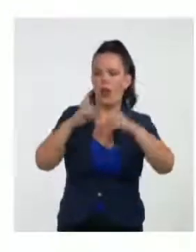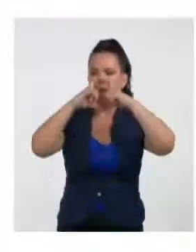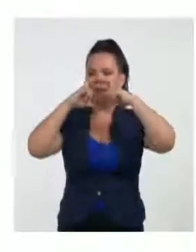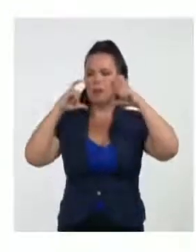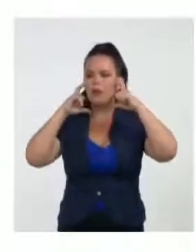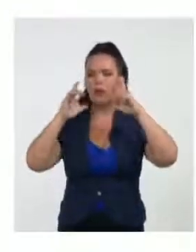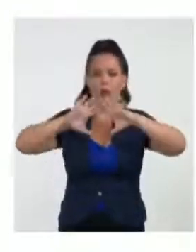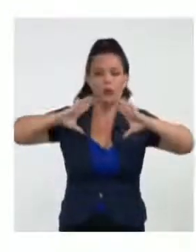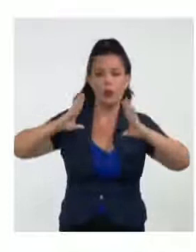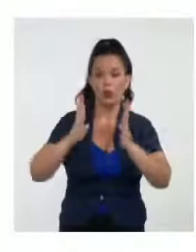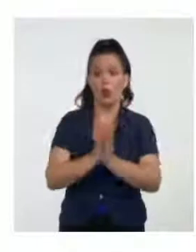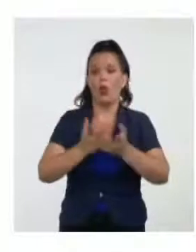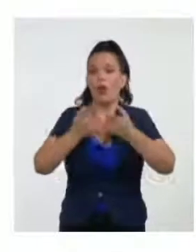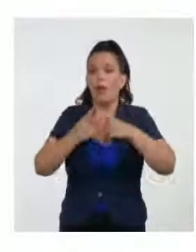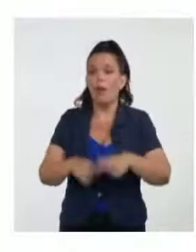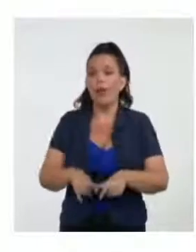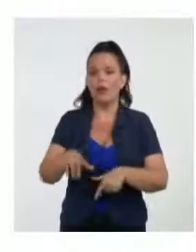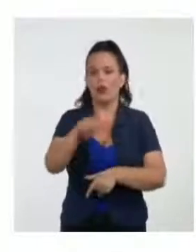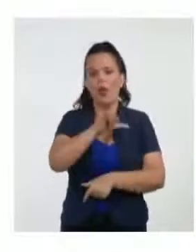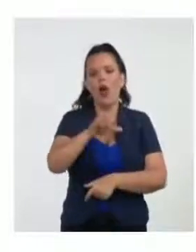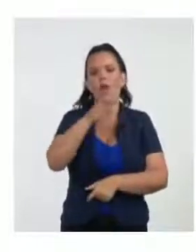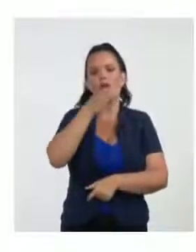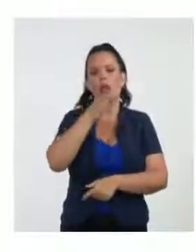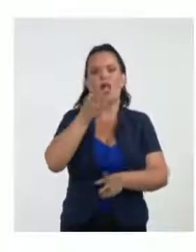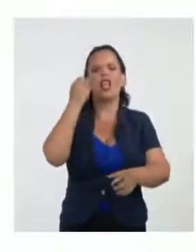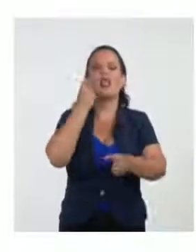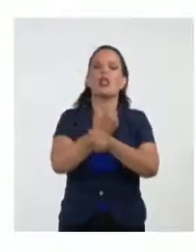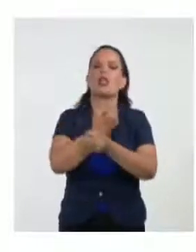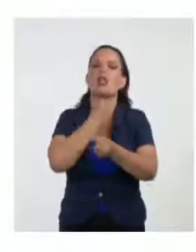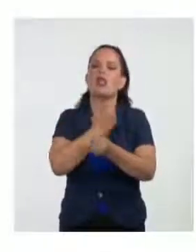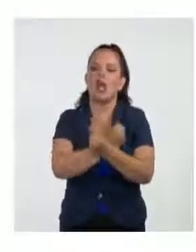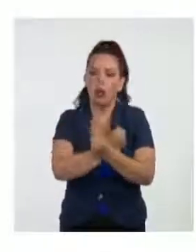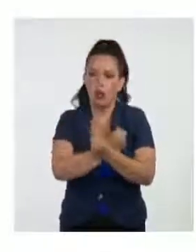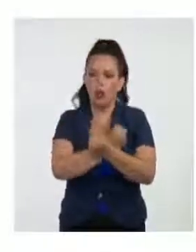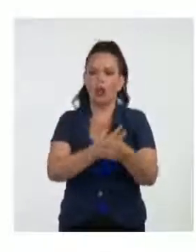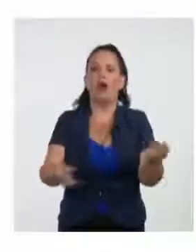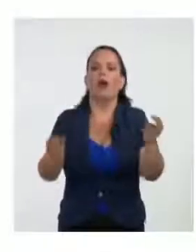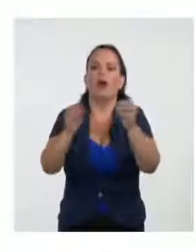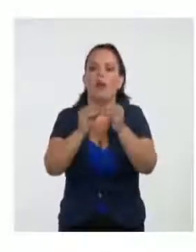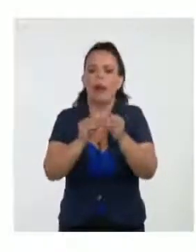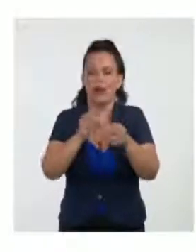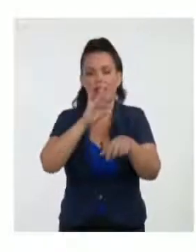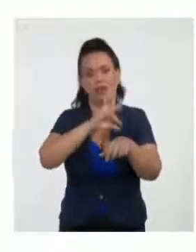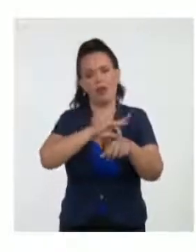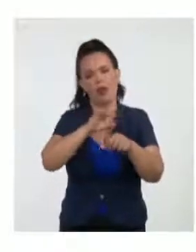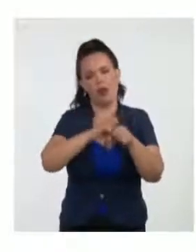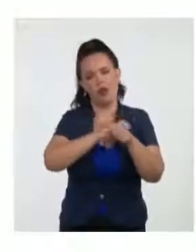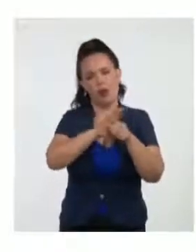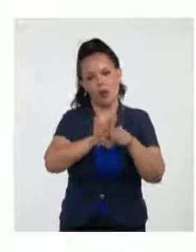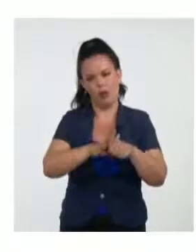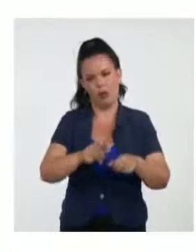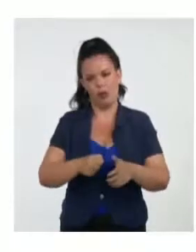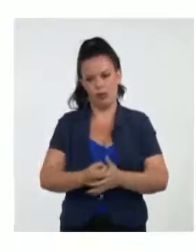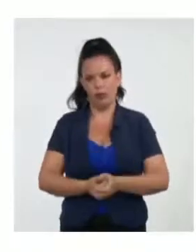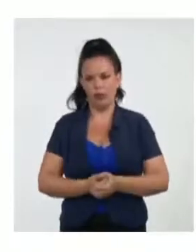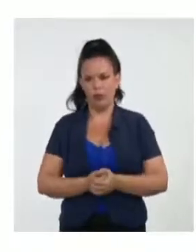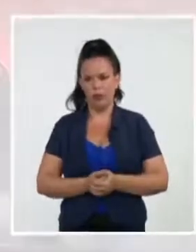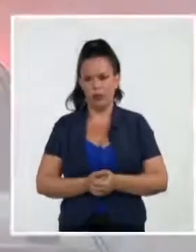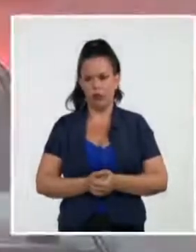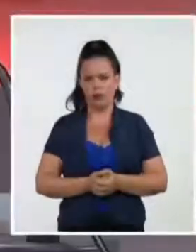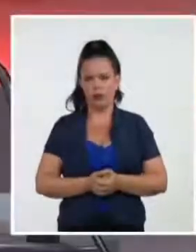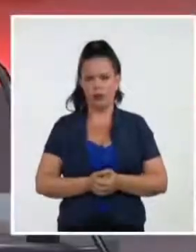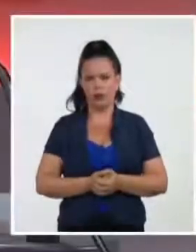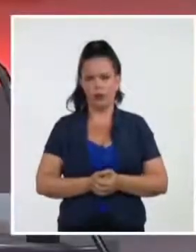que nos contagiemos cuando estamos en contacto con una persona enferma, pues entonces aumenta también. Es decir, y